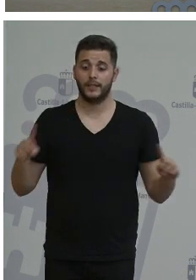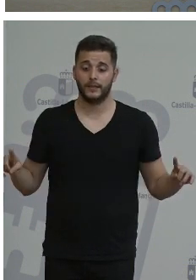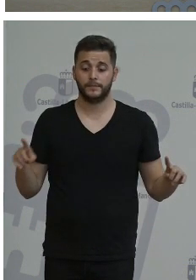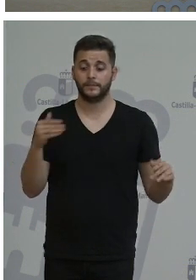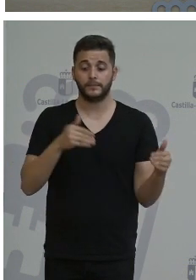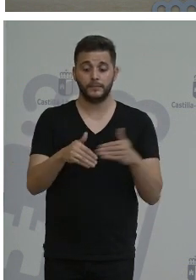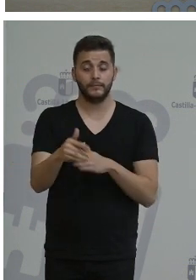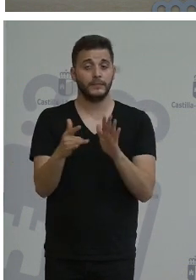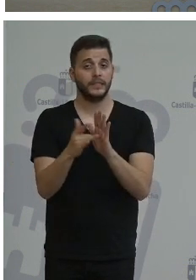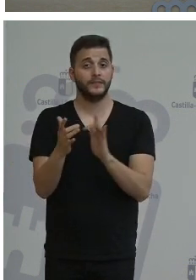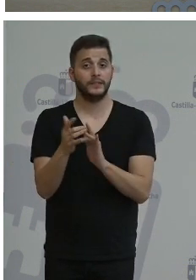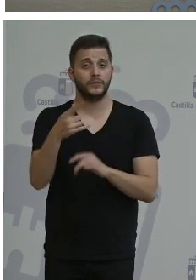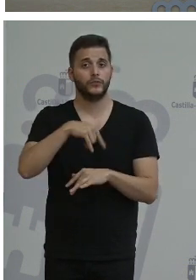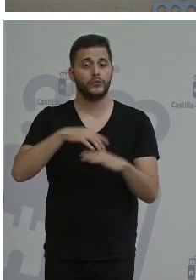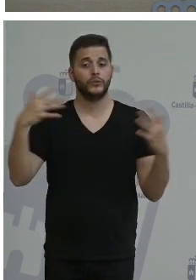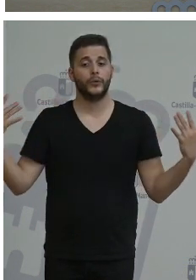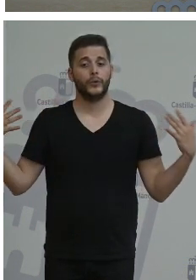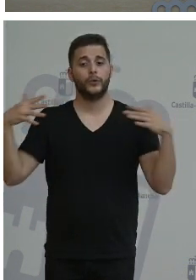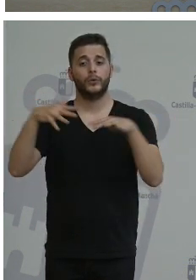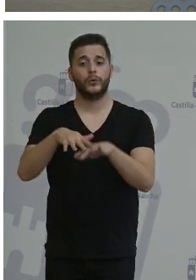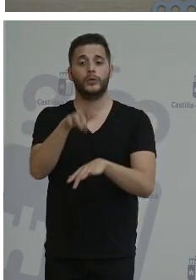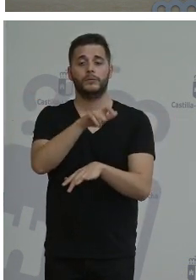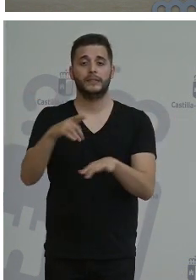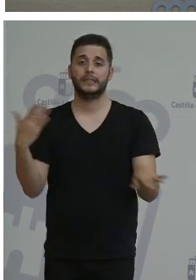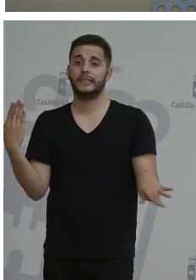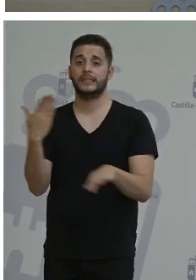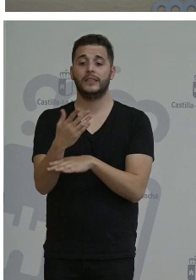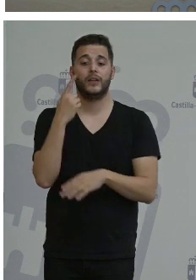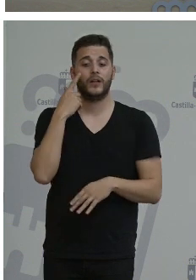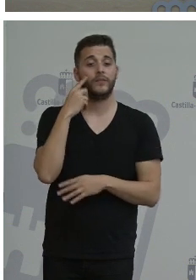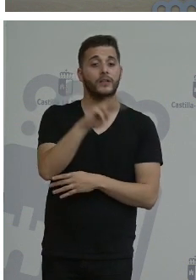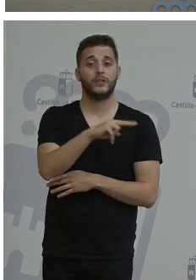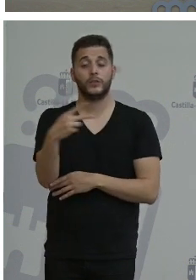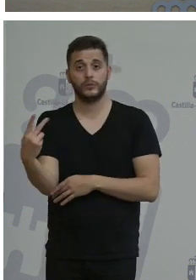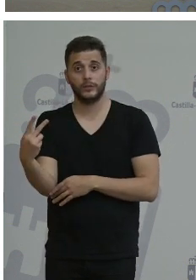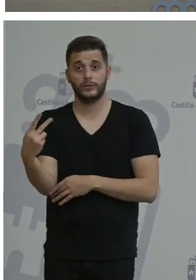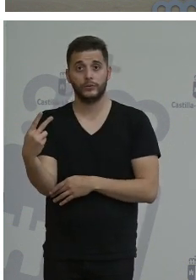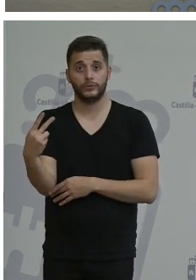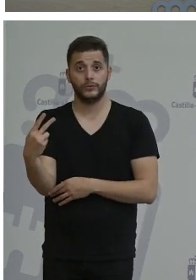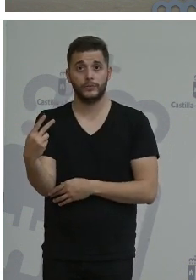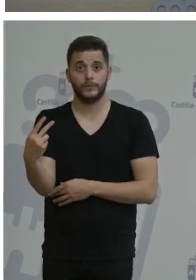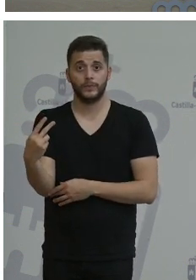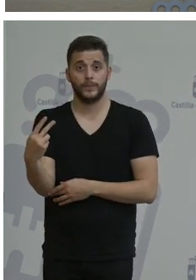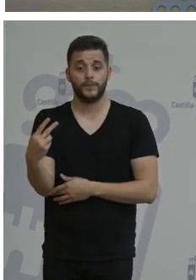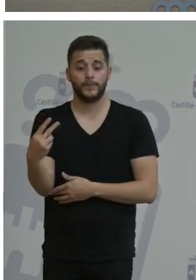realizaremos un encuentro de presentación de resultados. Y durante